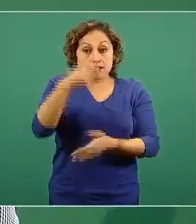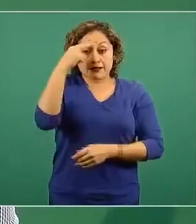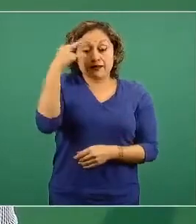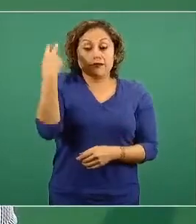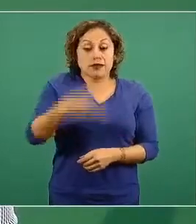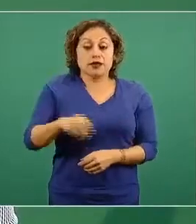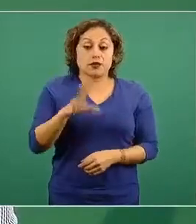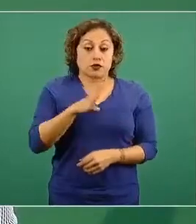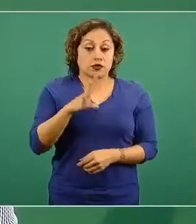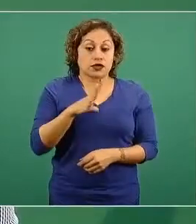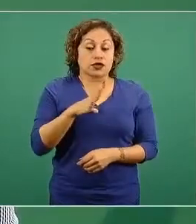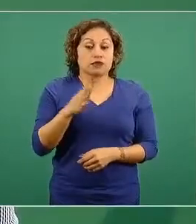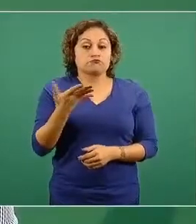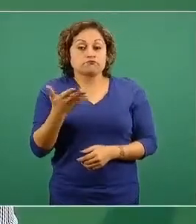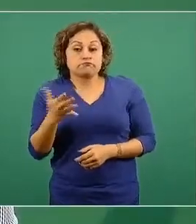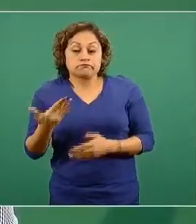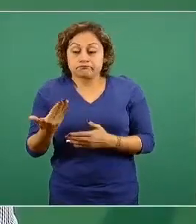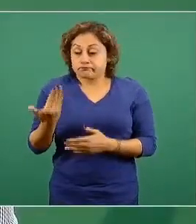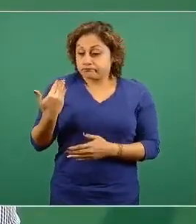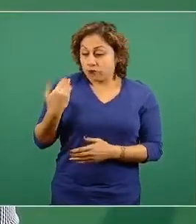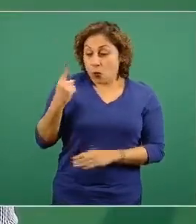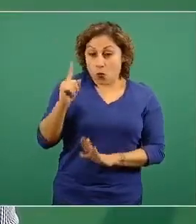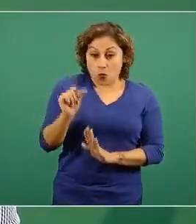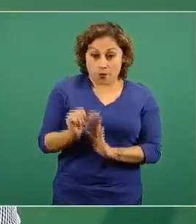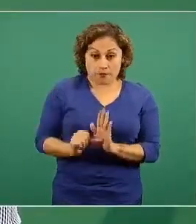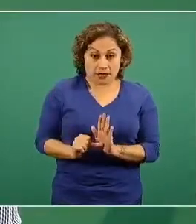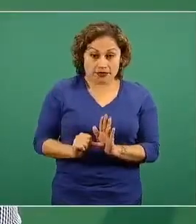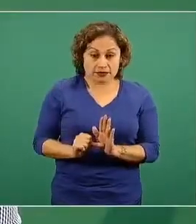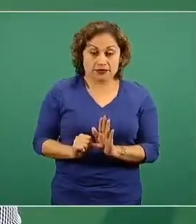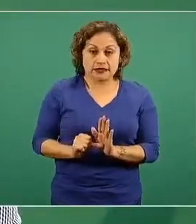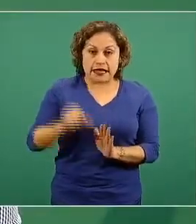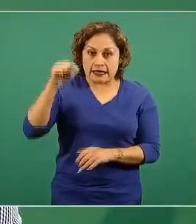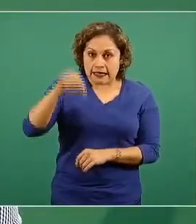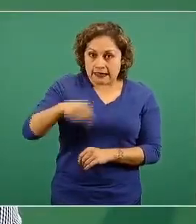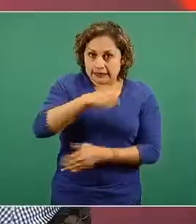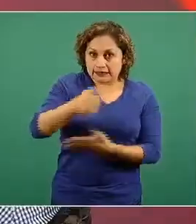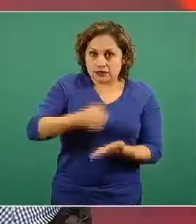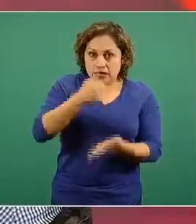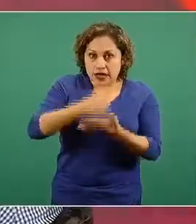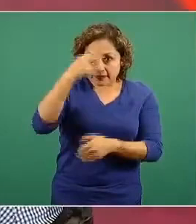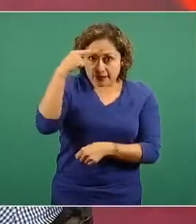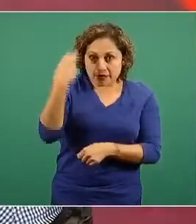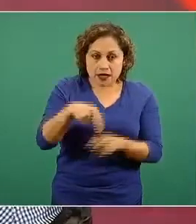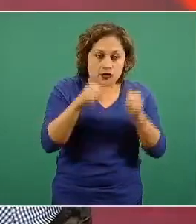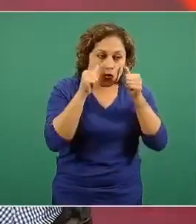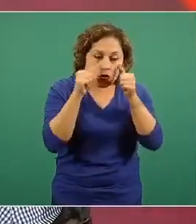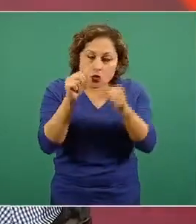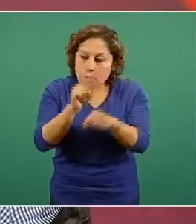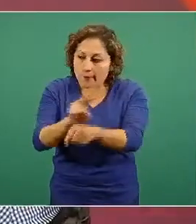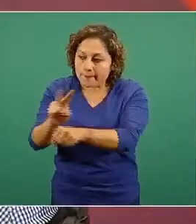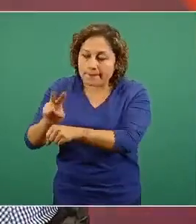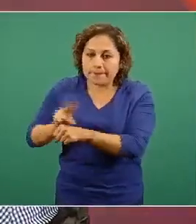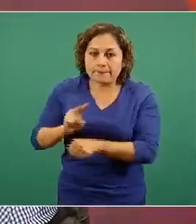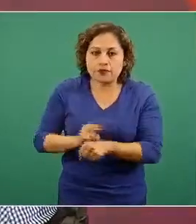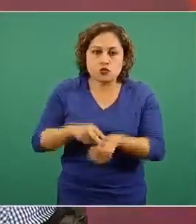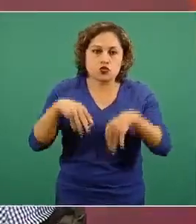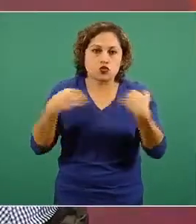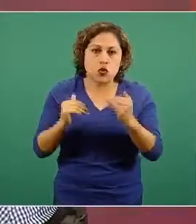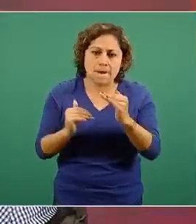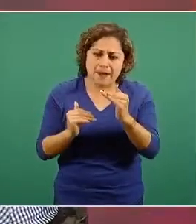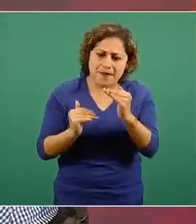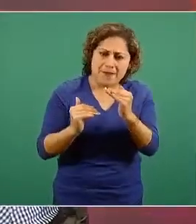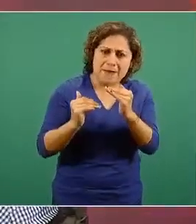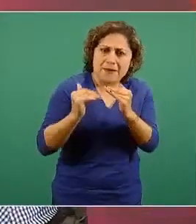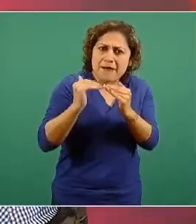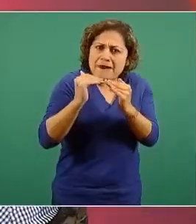ya hace poco más de un mes inició con niveles de ocupación importante. Esto llevó justo a detonar,